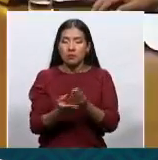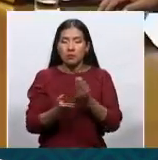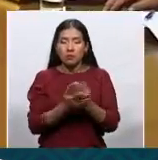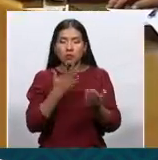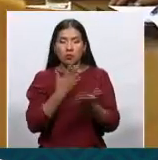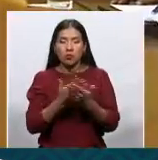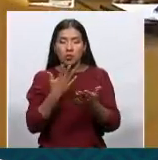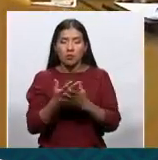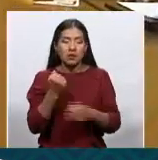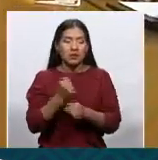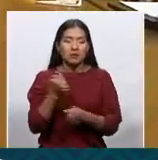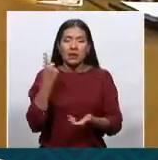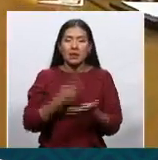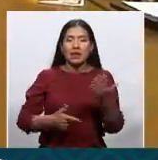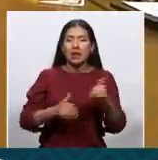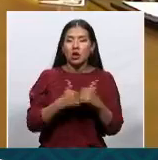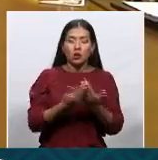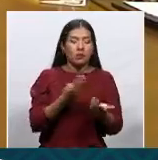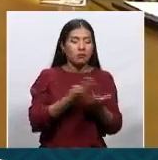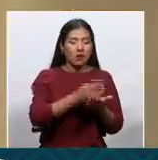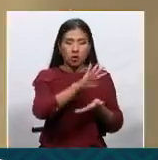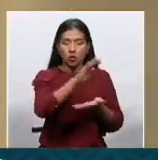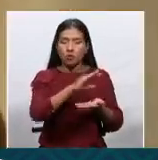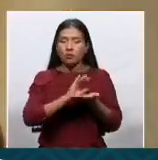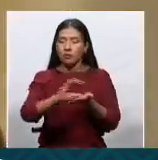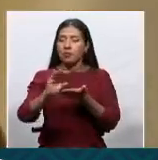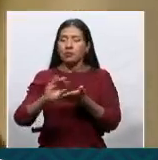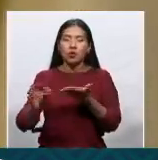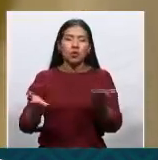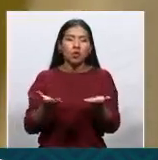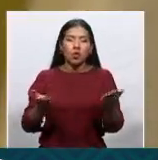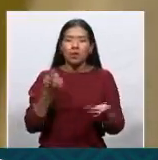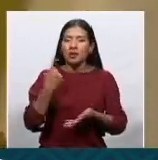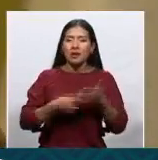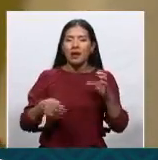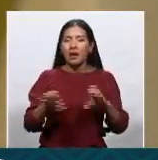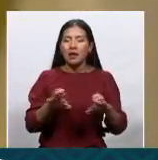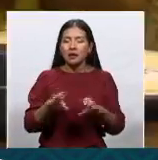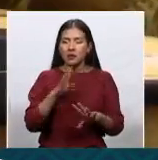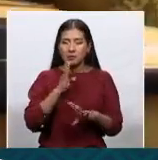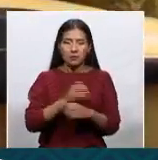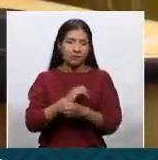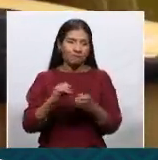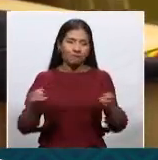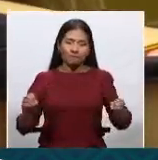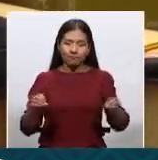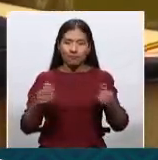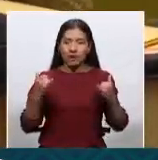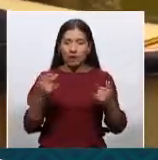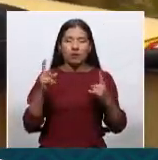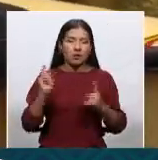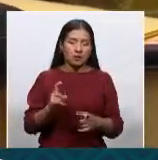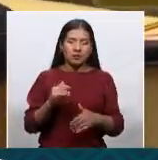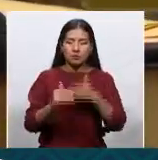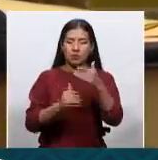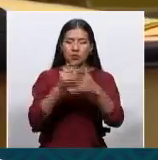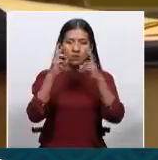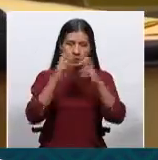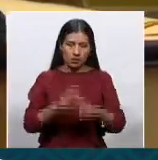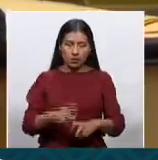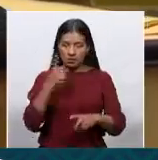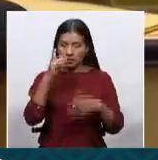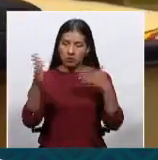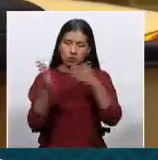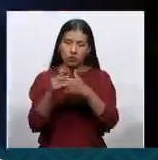alguno. Tampoco se menciona en qué se gasta o a dónde se destinaría este dinero. Entonces, ¿se debe iniciar un proceso Áñez por